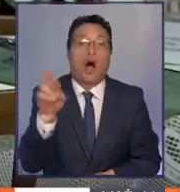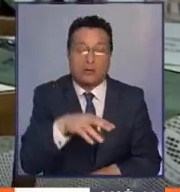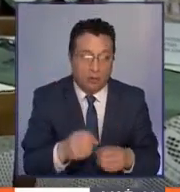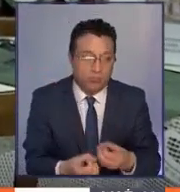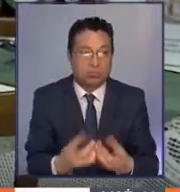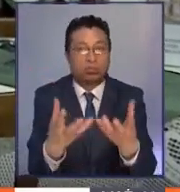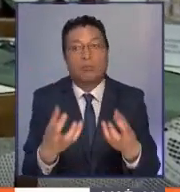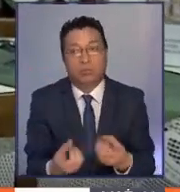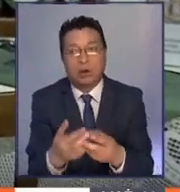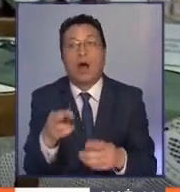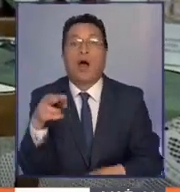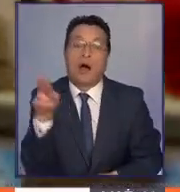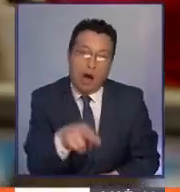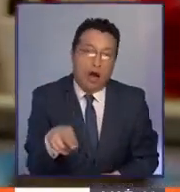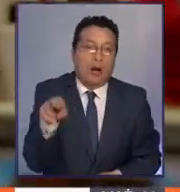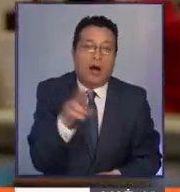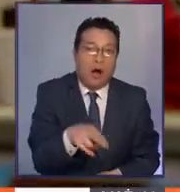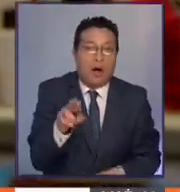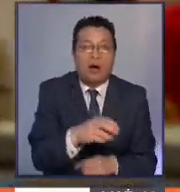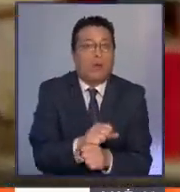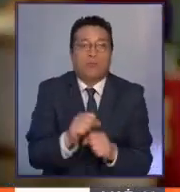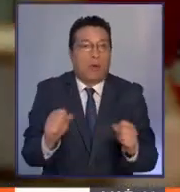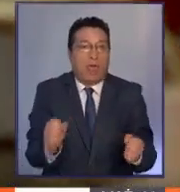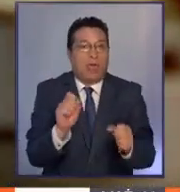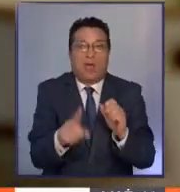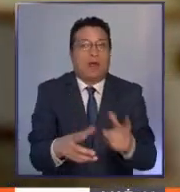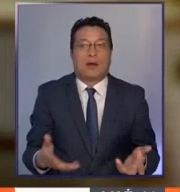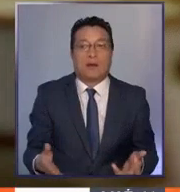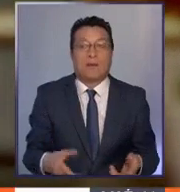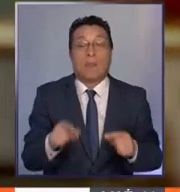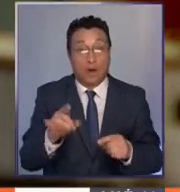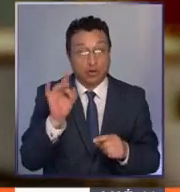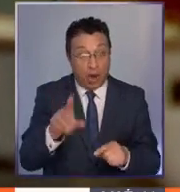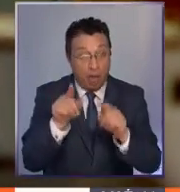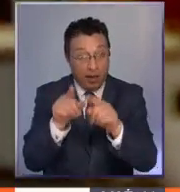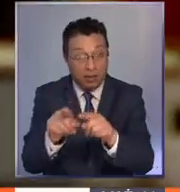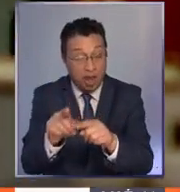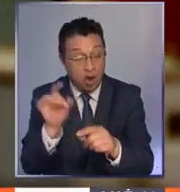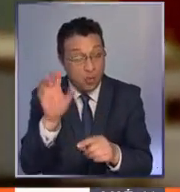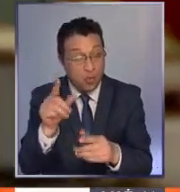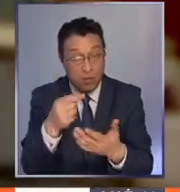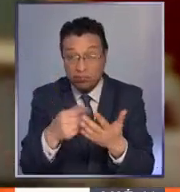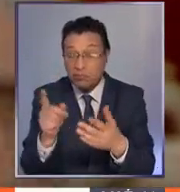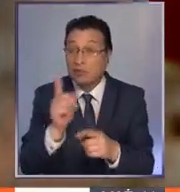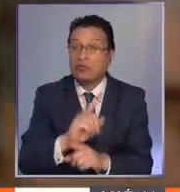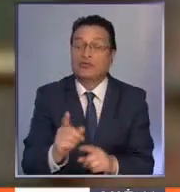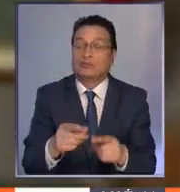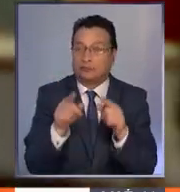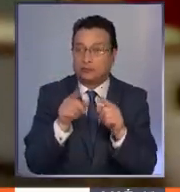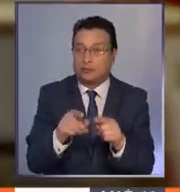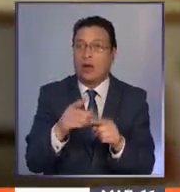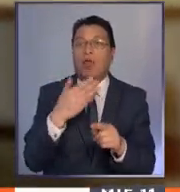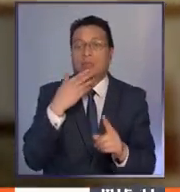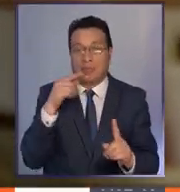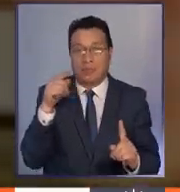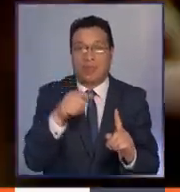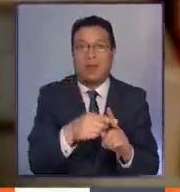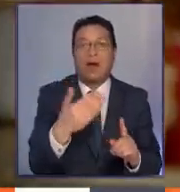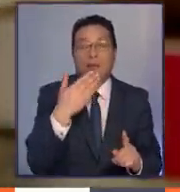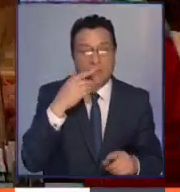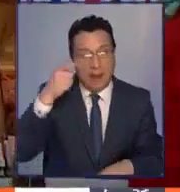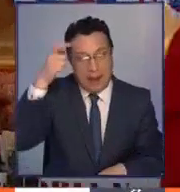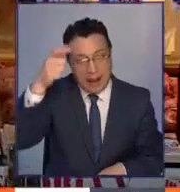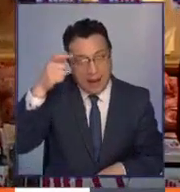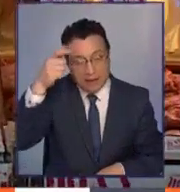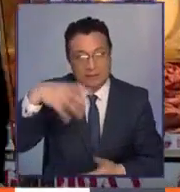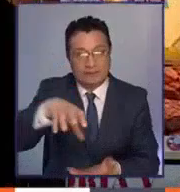estar atacándola constantemente, sí. Pero ojo que no solamente este restaurante reprobó el examen de la Seremi. El foco también estuvo en las carnicerías del